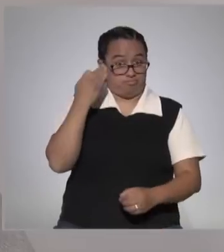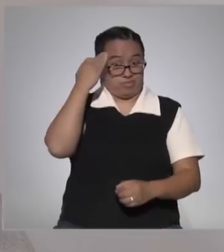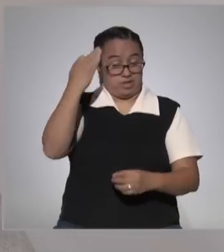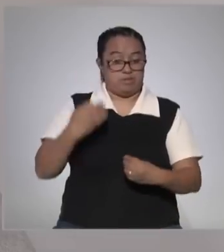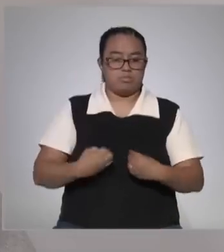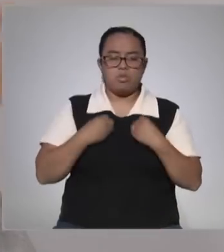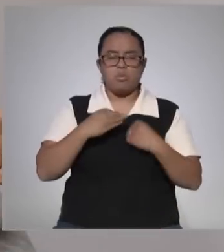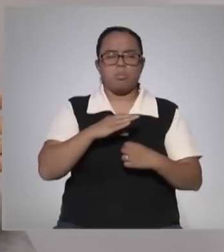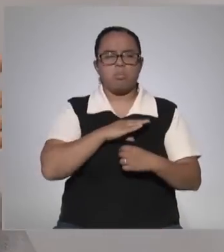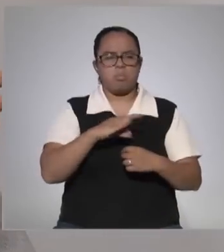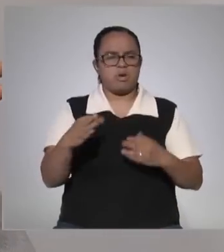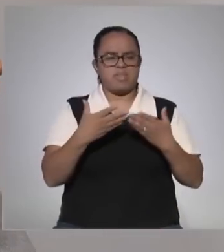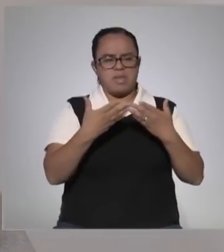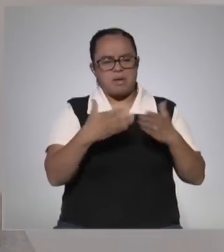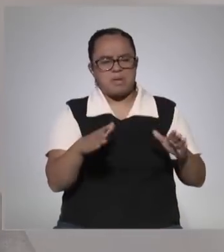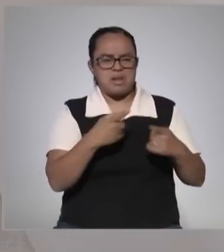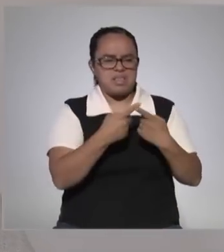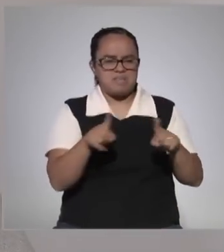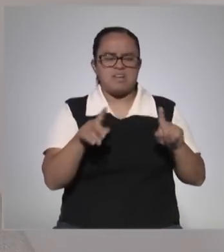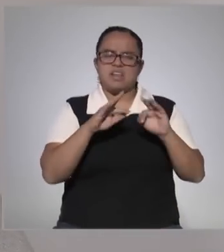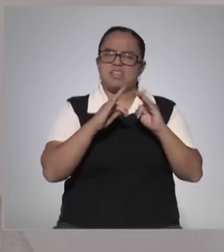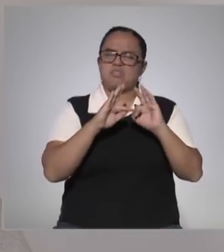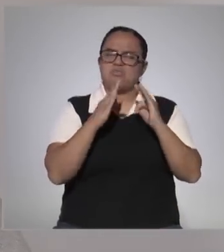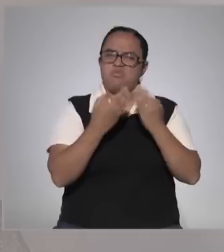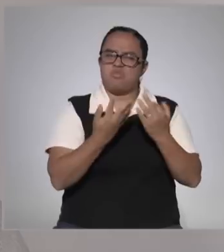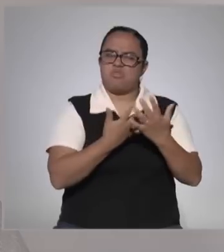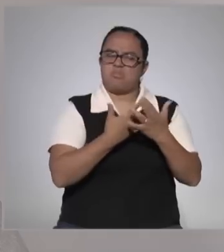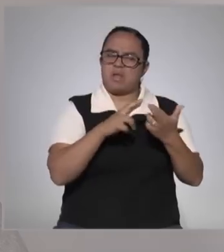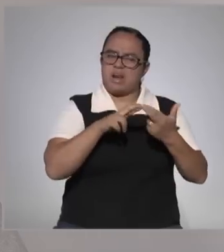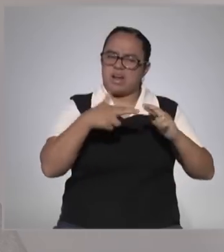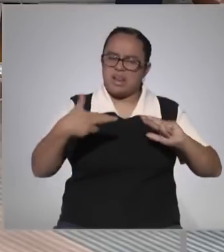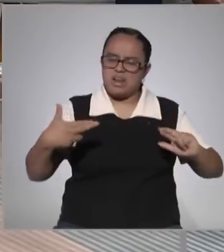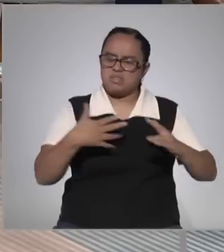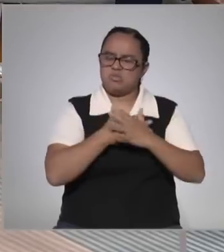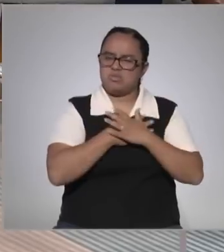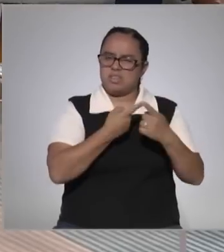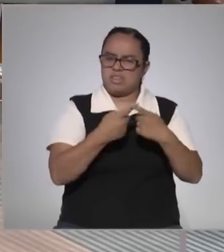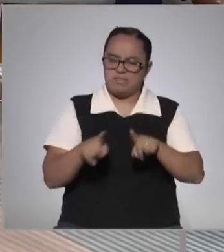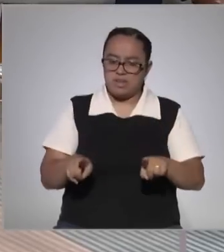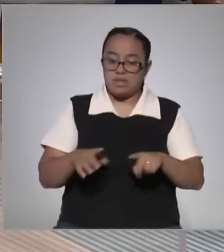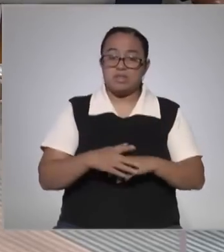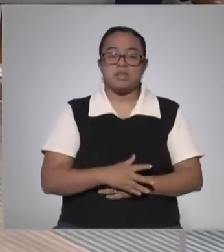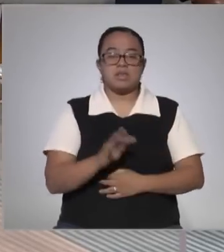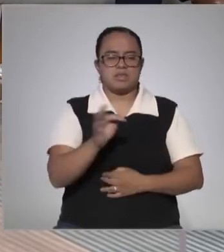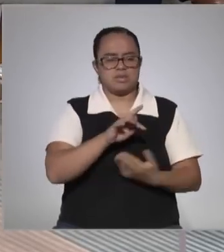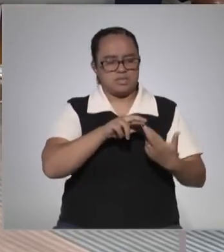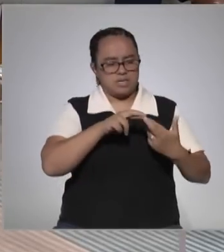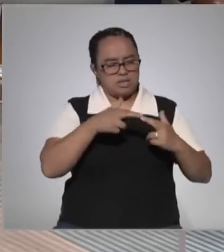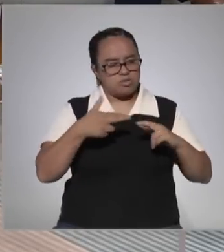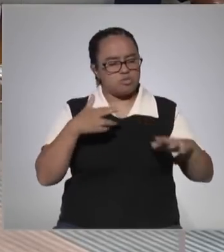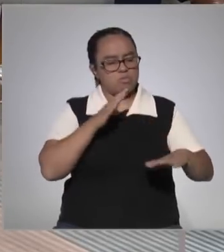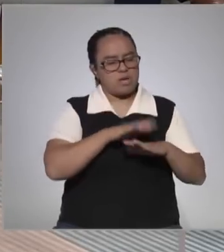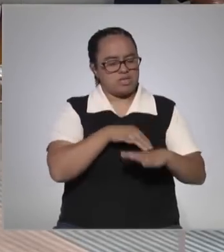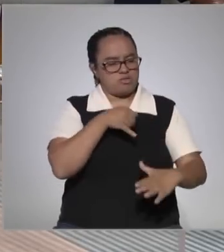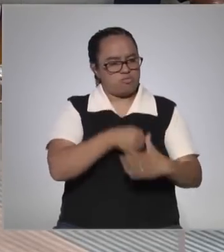abrirse más a otros tipos de relaciones. Relaciones que pueden ser más profundas al